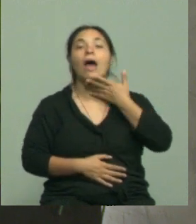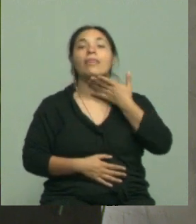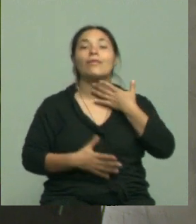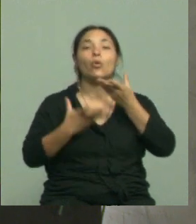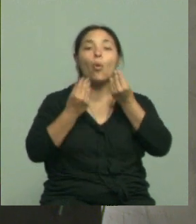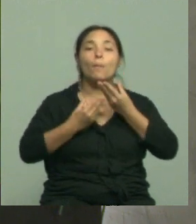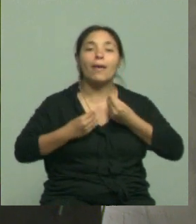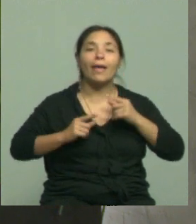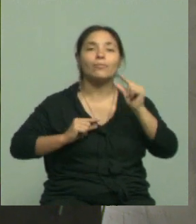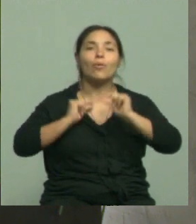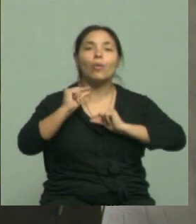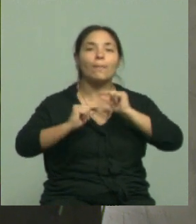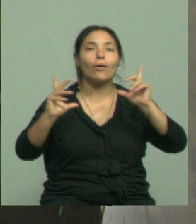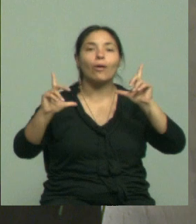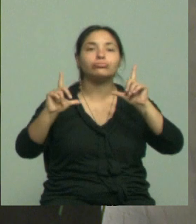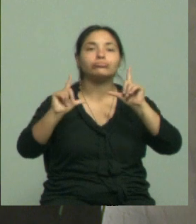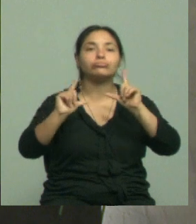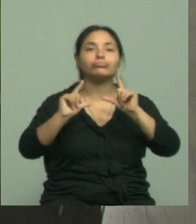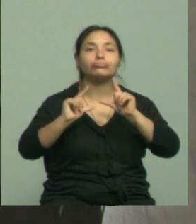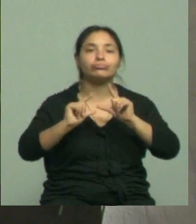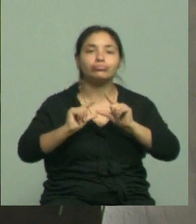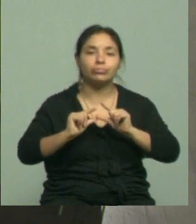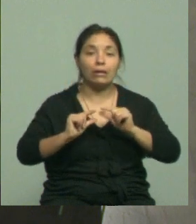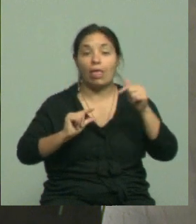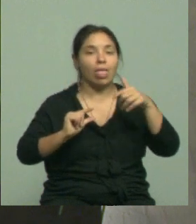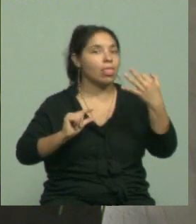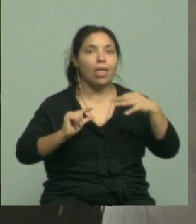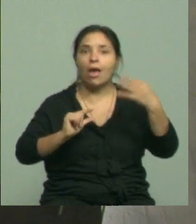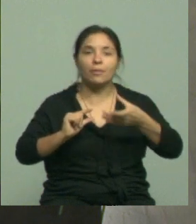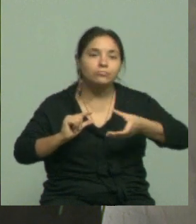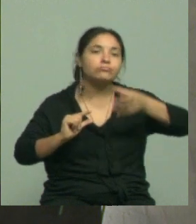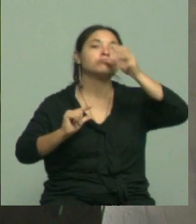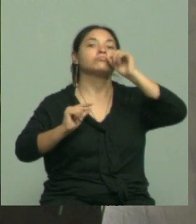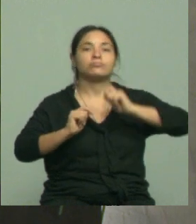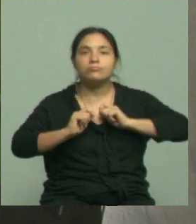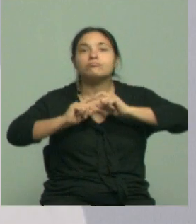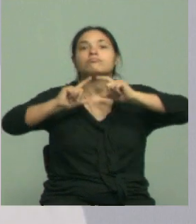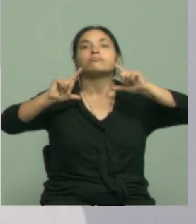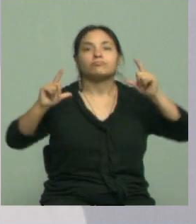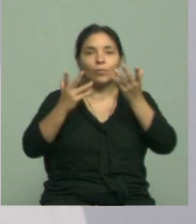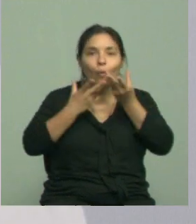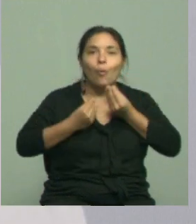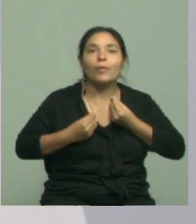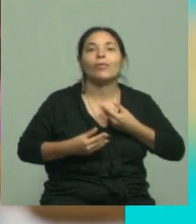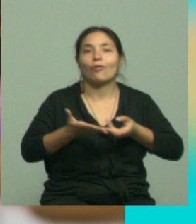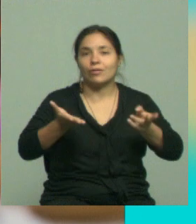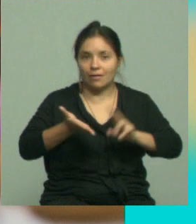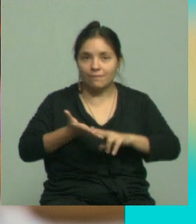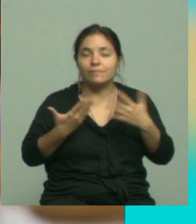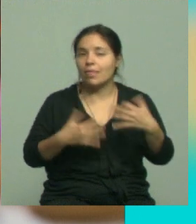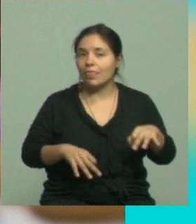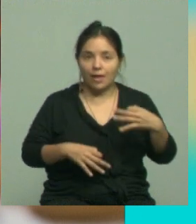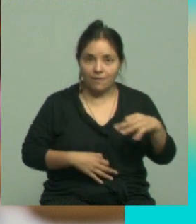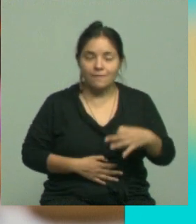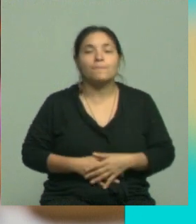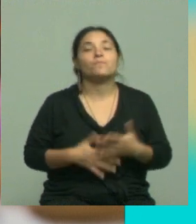humedad que debemos recuperar. Claro. Muchas veces en el ambiente no lo podemos hacer, entonces